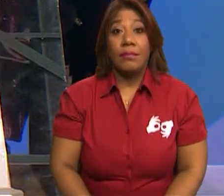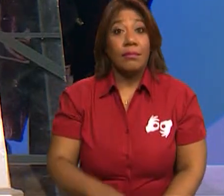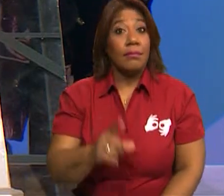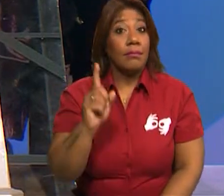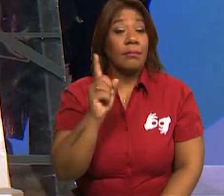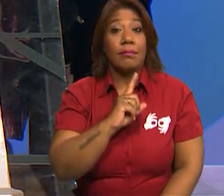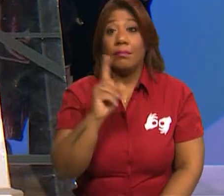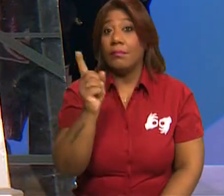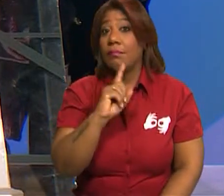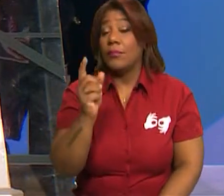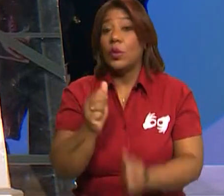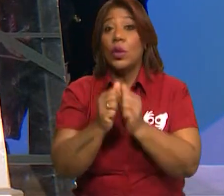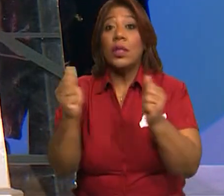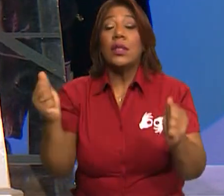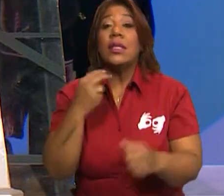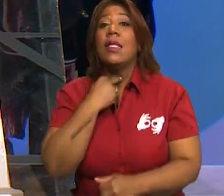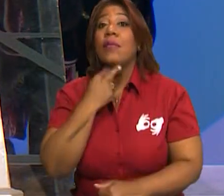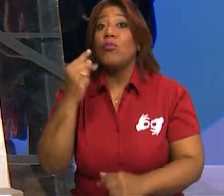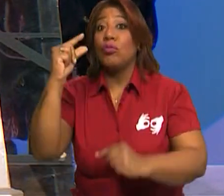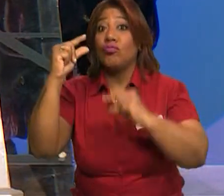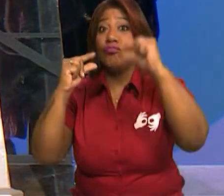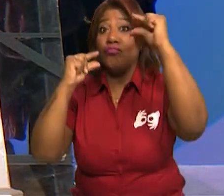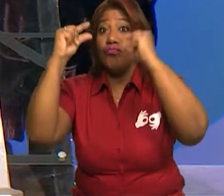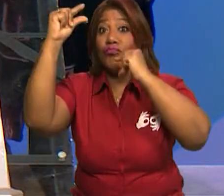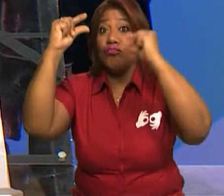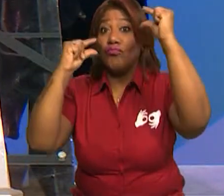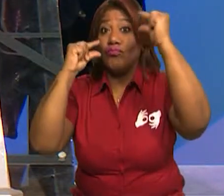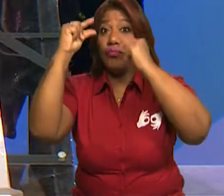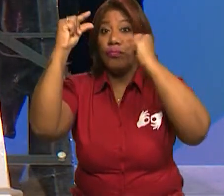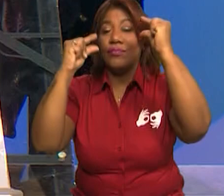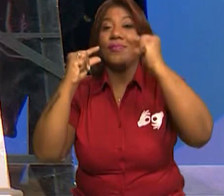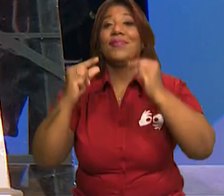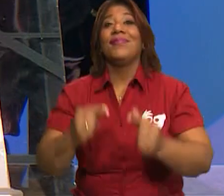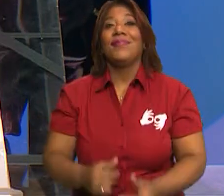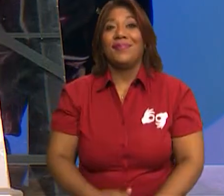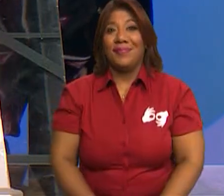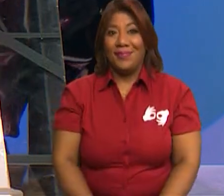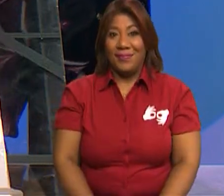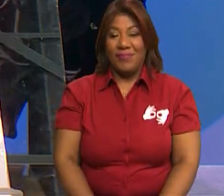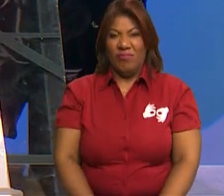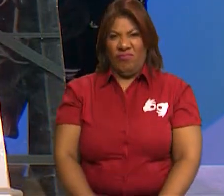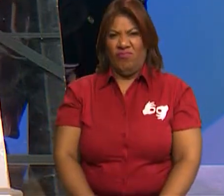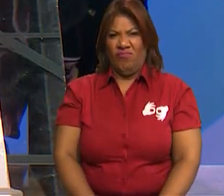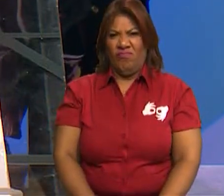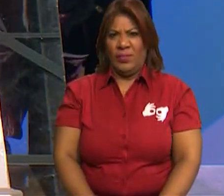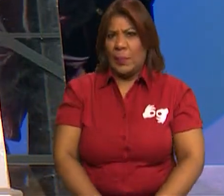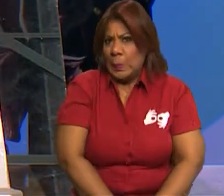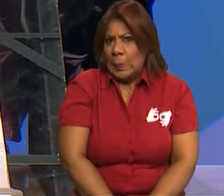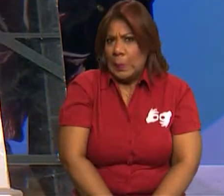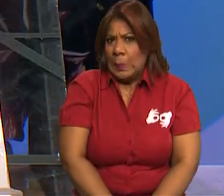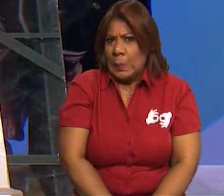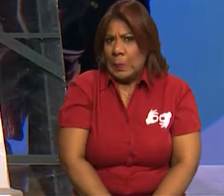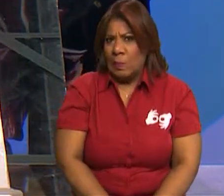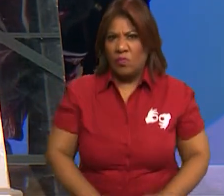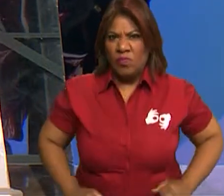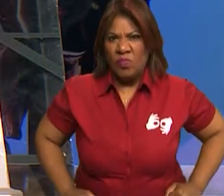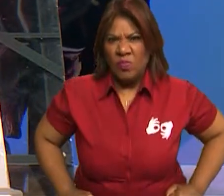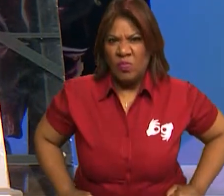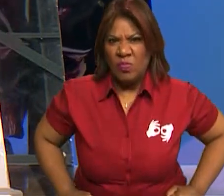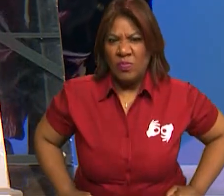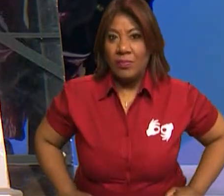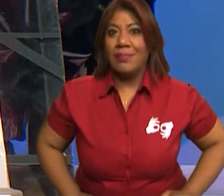comunicación verbal o no verbal. Es no verbal. ¿Por qué? Porque expresa